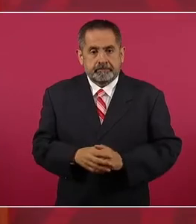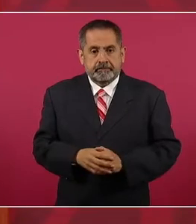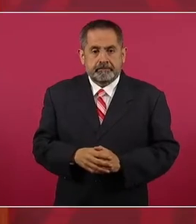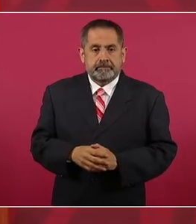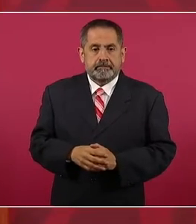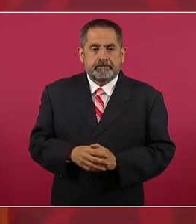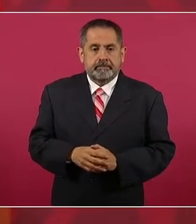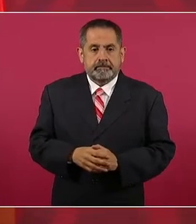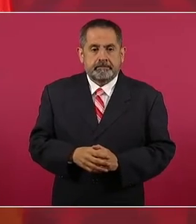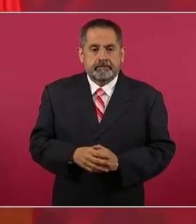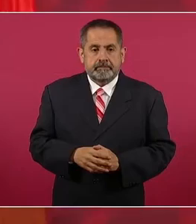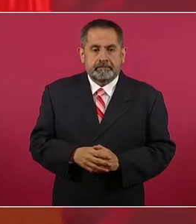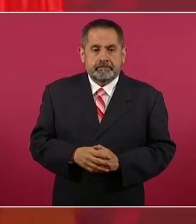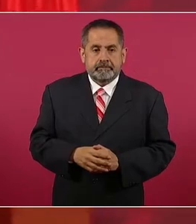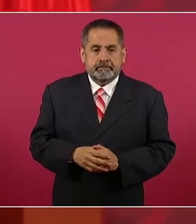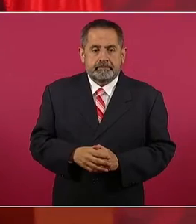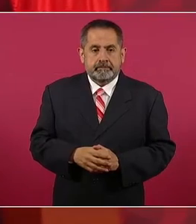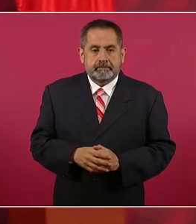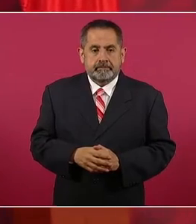estamos